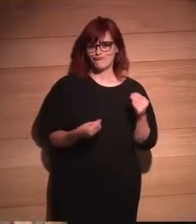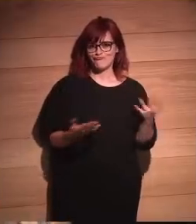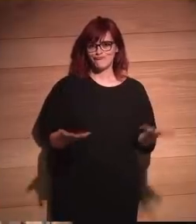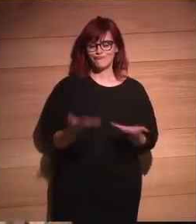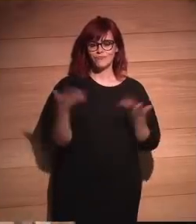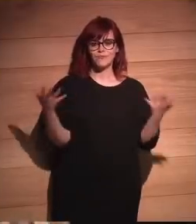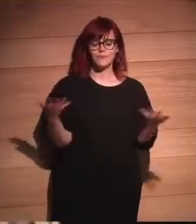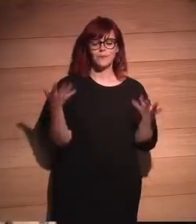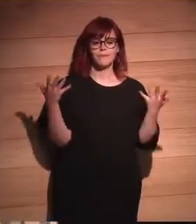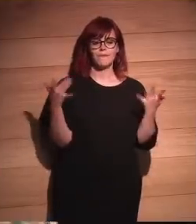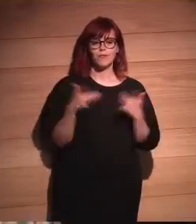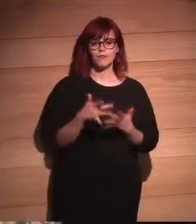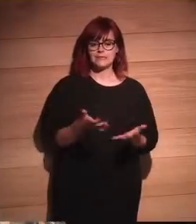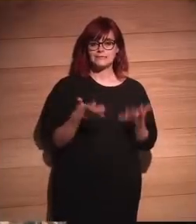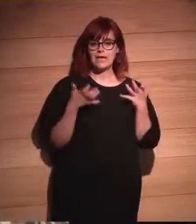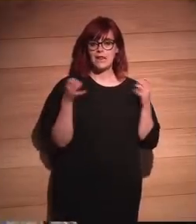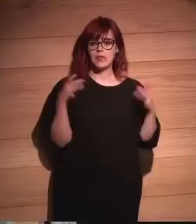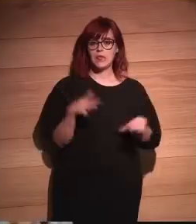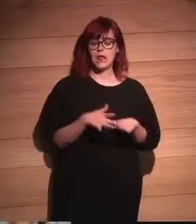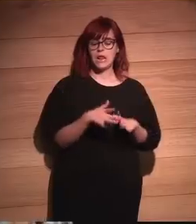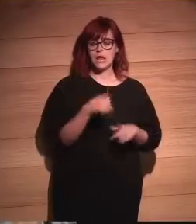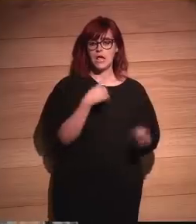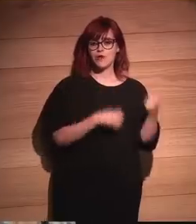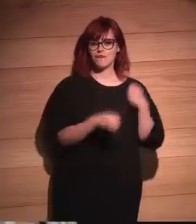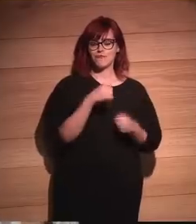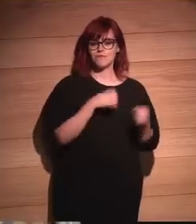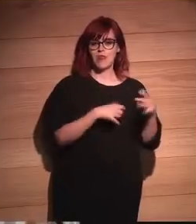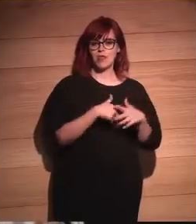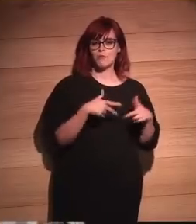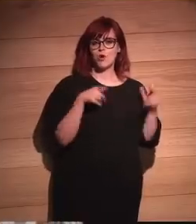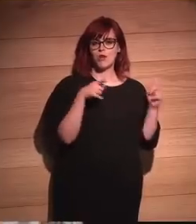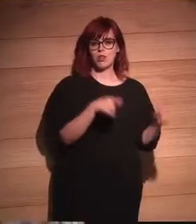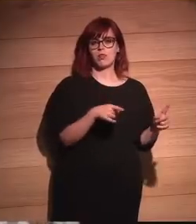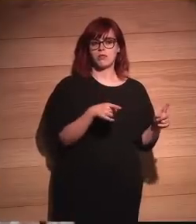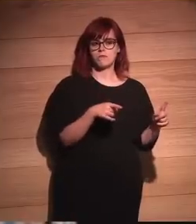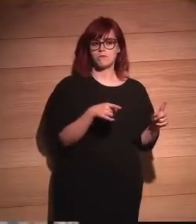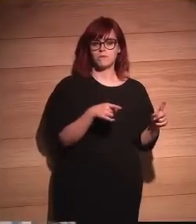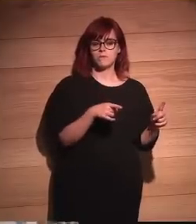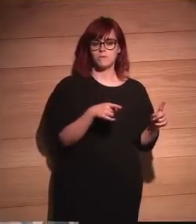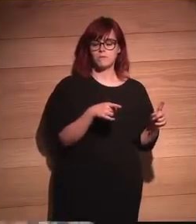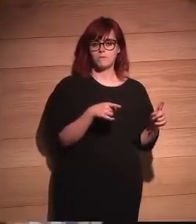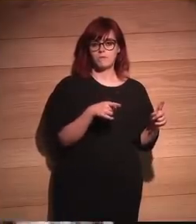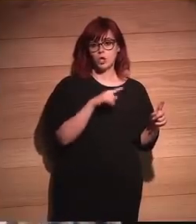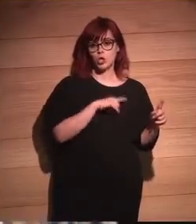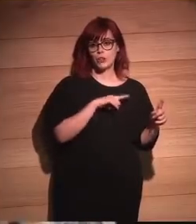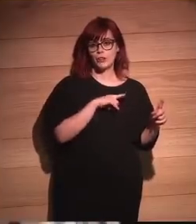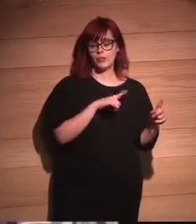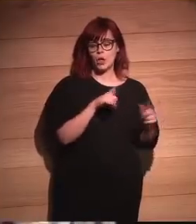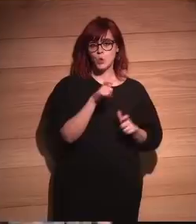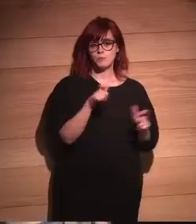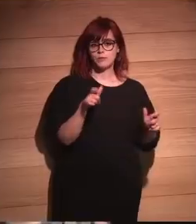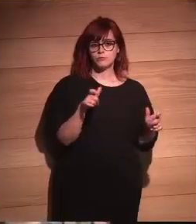y ampliamente ganó esa batalla económicamente hablando, y lo más importante quizá en la conciencia de los seres